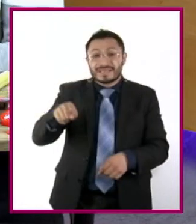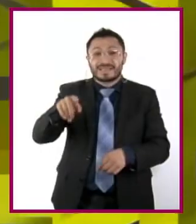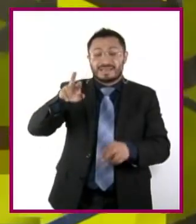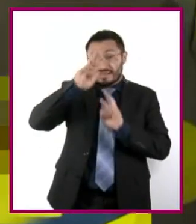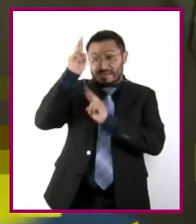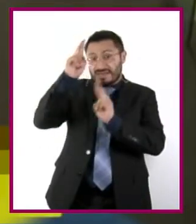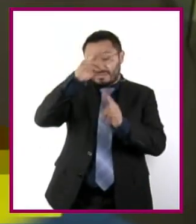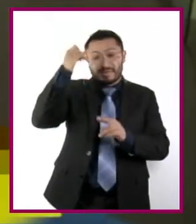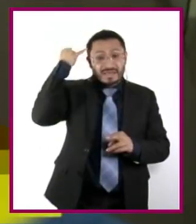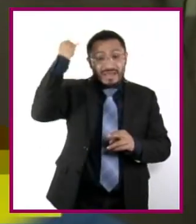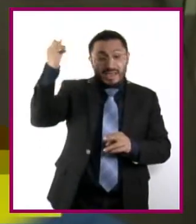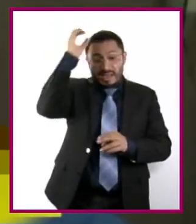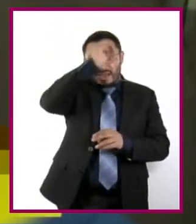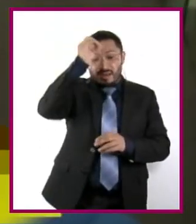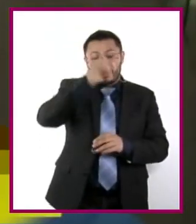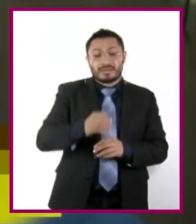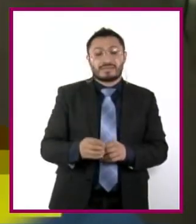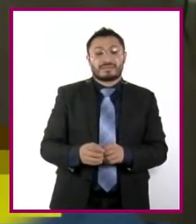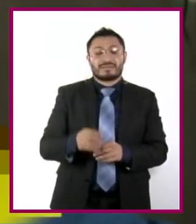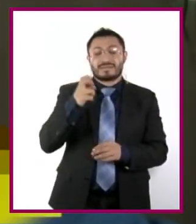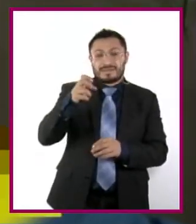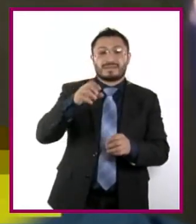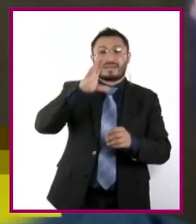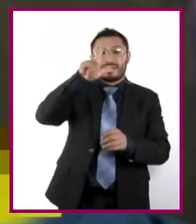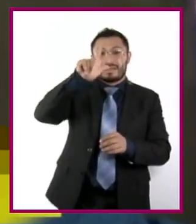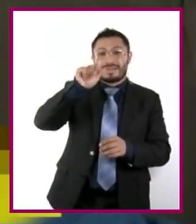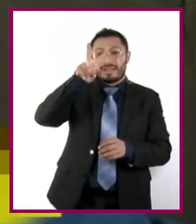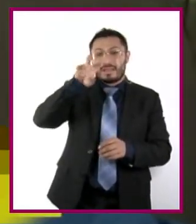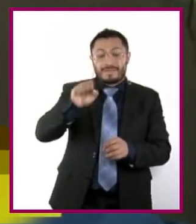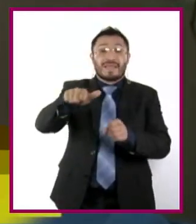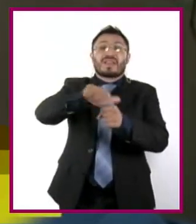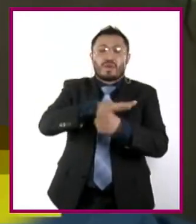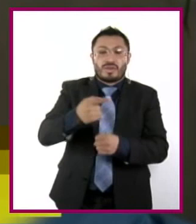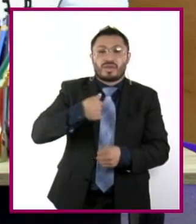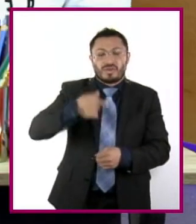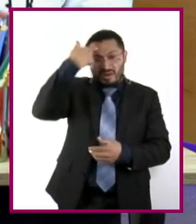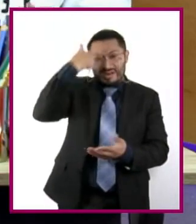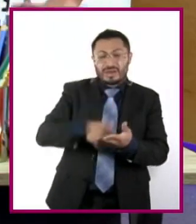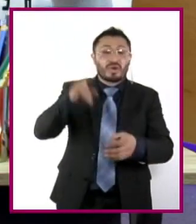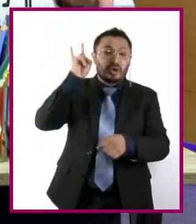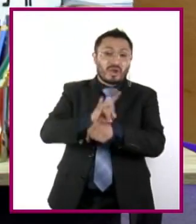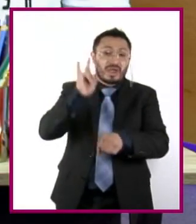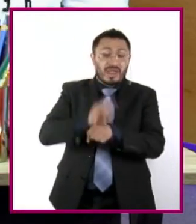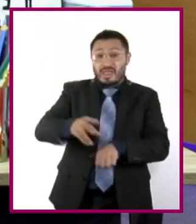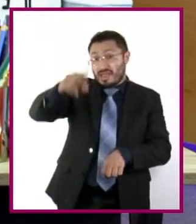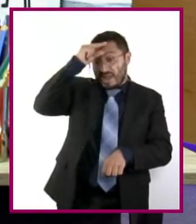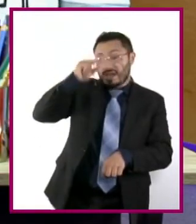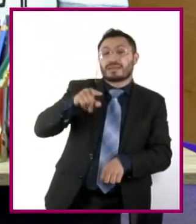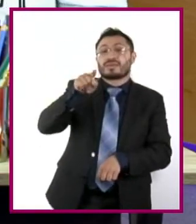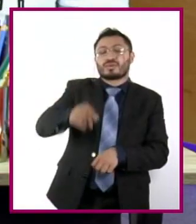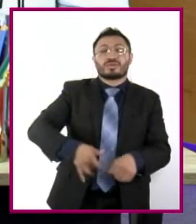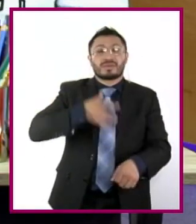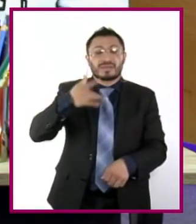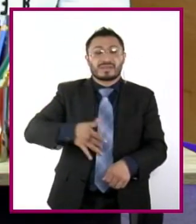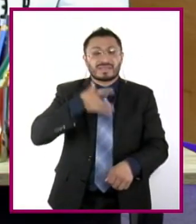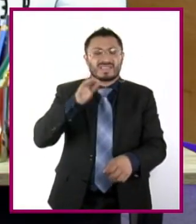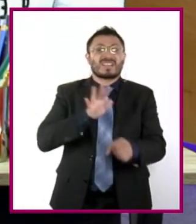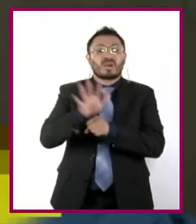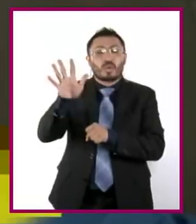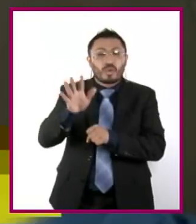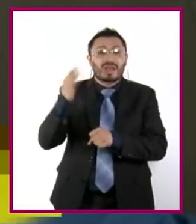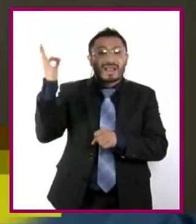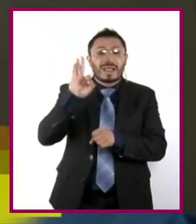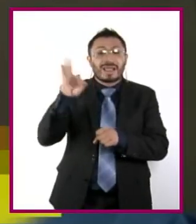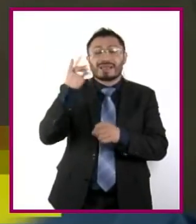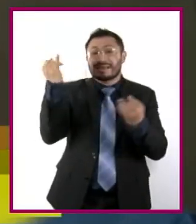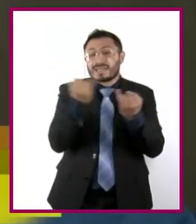de vista. Y es una clave COVID-19 que para mí tiene que ver con la inteligencia artificial. Imagina lo que sentirías si te estuviera pasando la misma